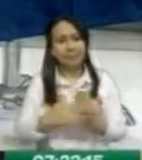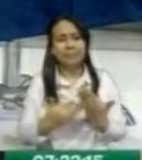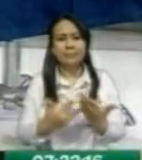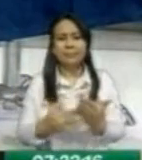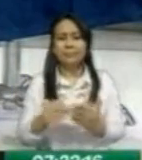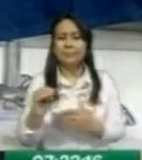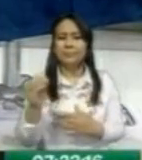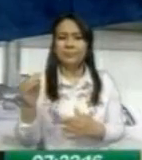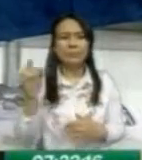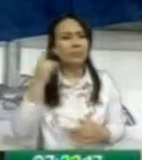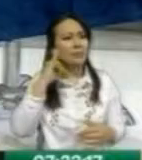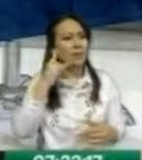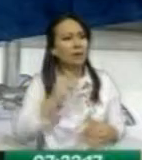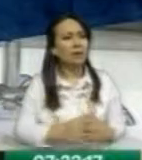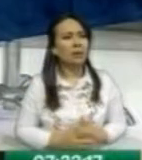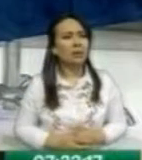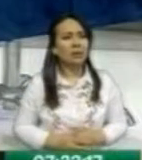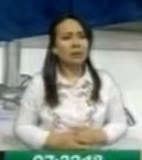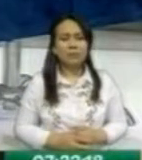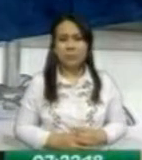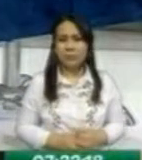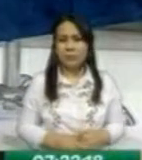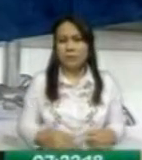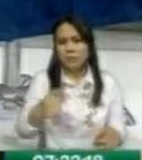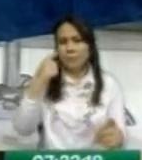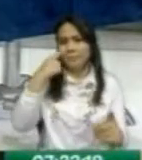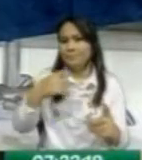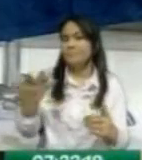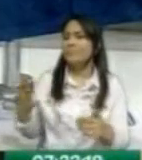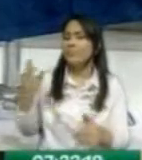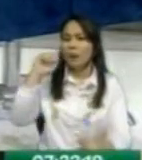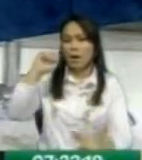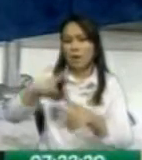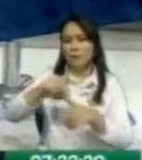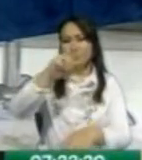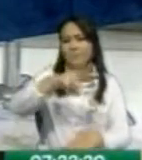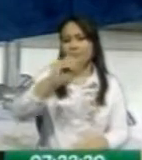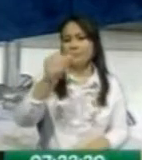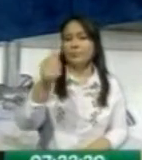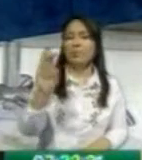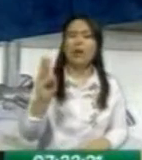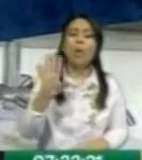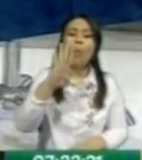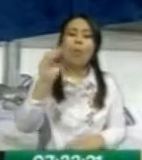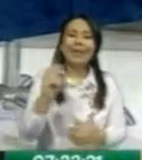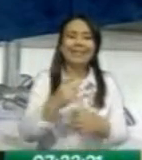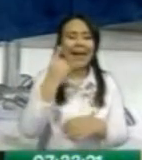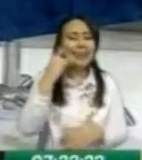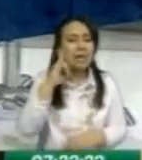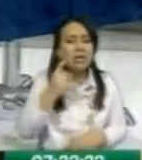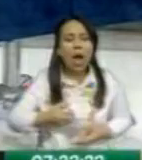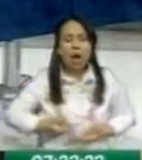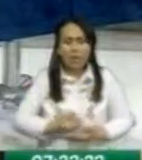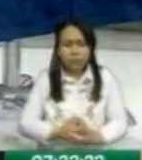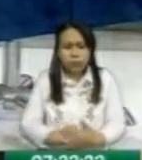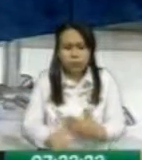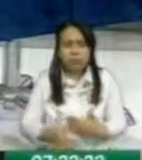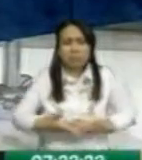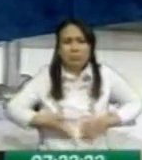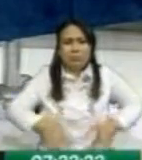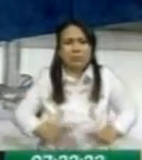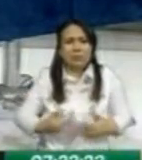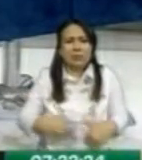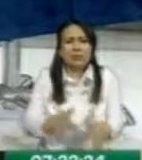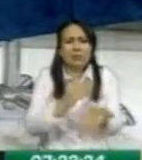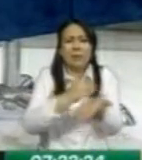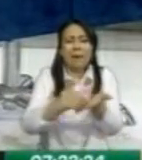jóvenes, por estas niñas. Imagínese usted, alrededor de, hasta el 2016, 40 niñas cada semana daban a luz en el país, de